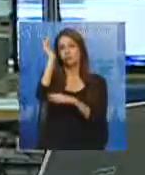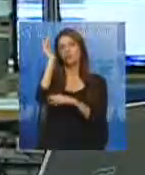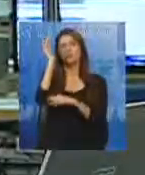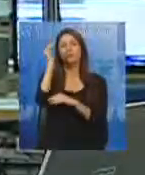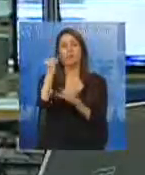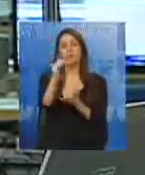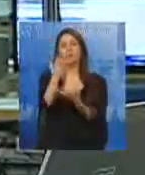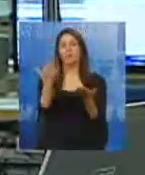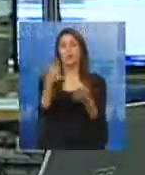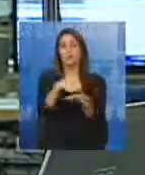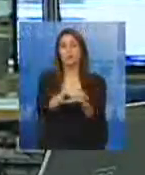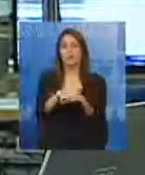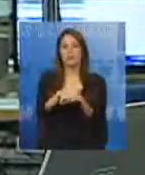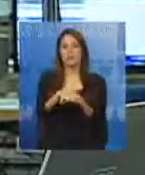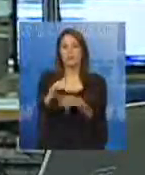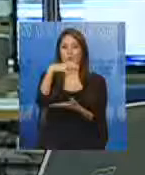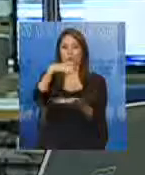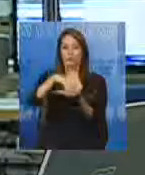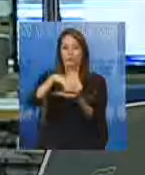en la provincia de Los Ríos.